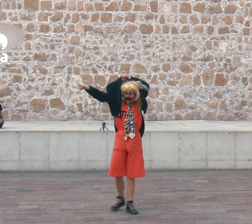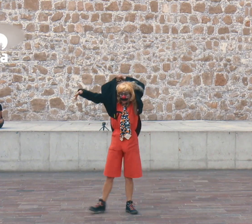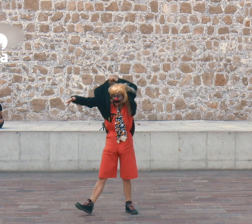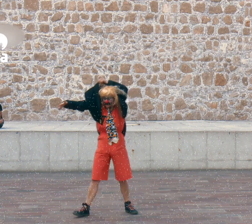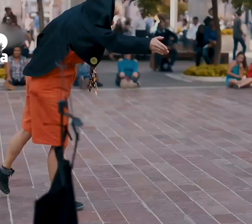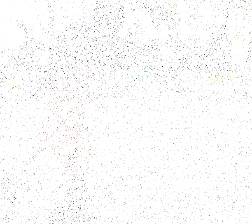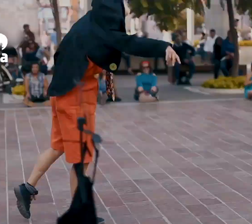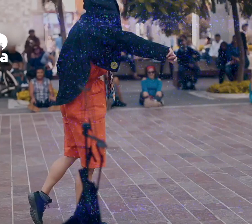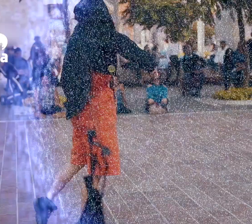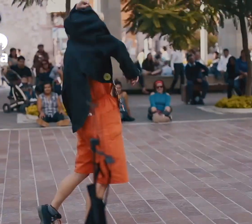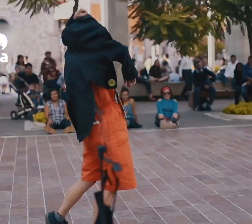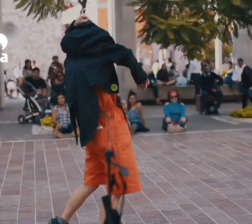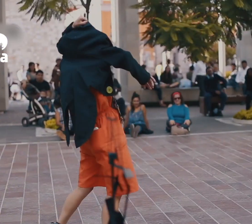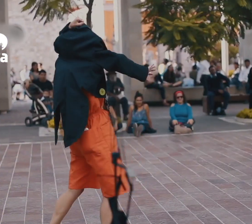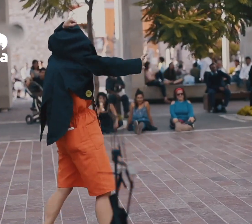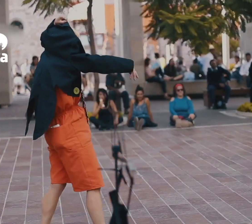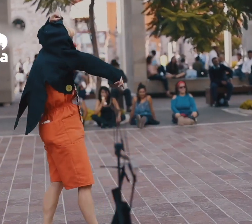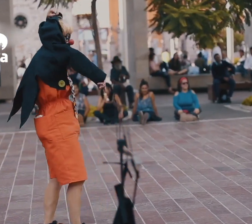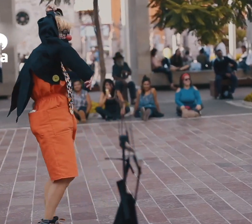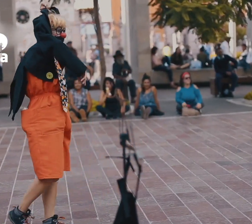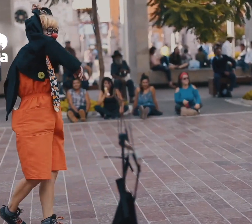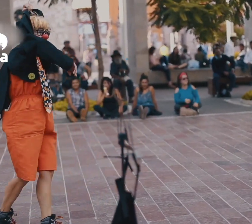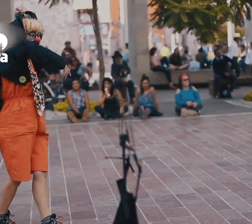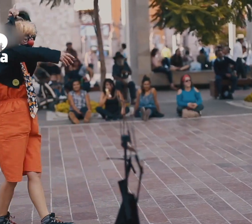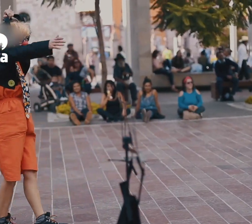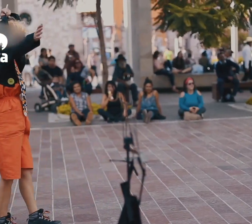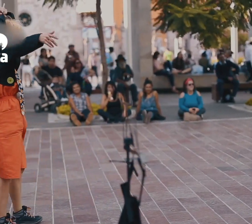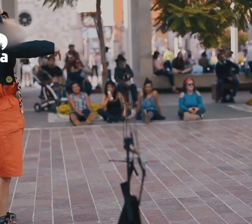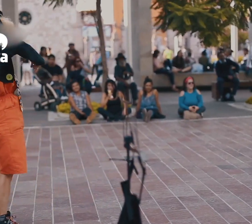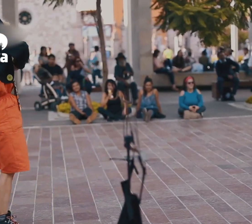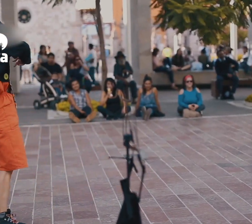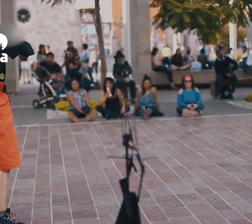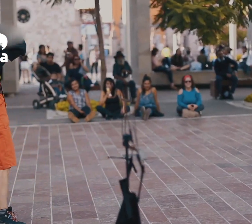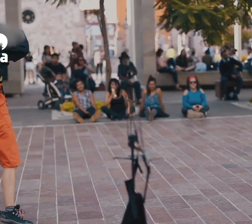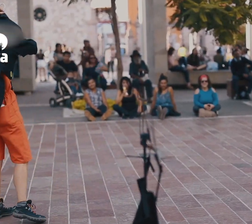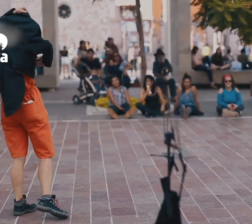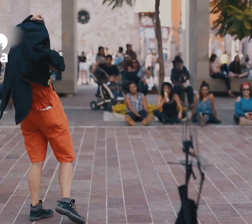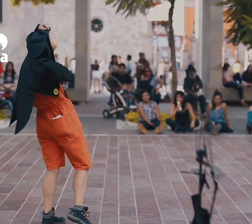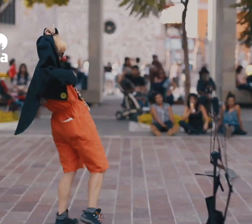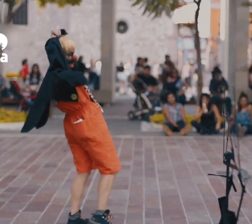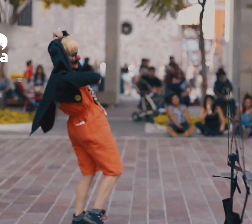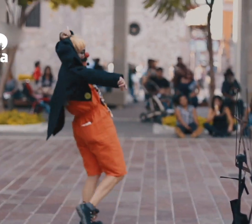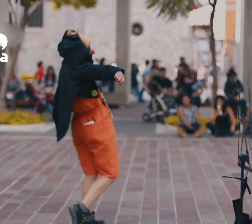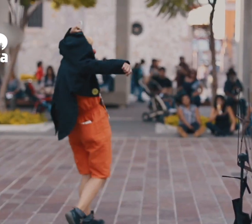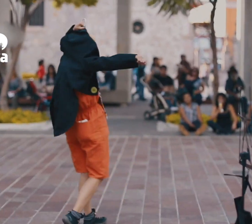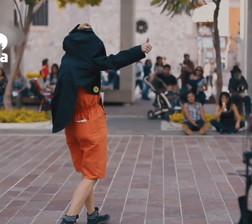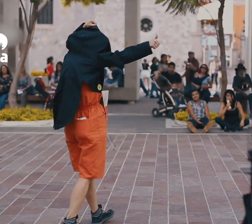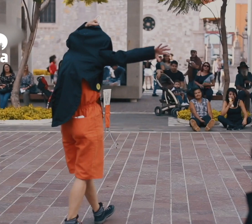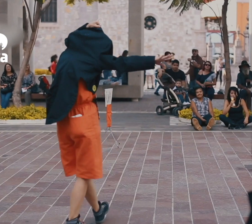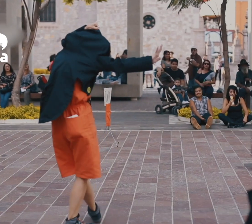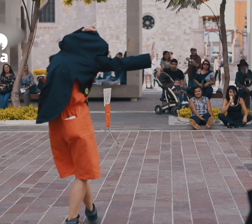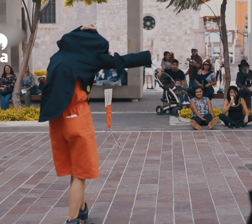máscara y se la invita a desarrollarse en este